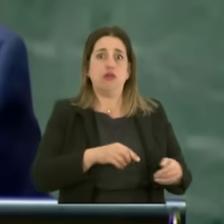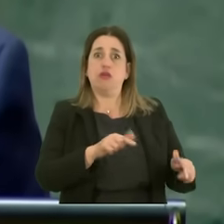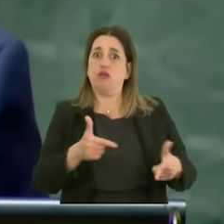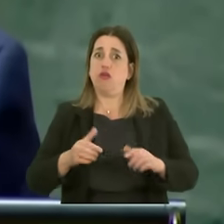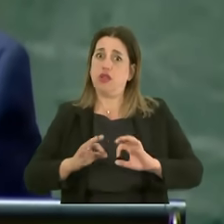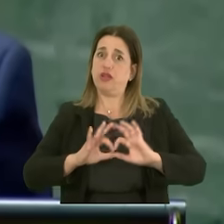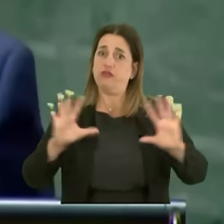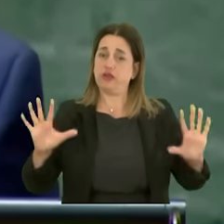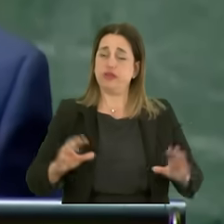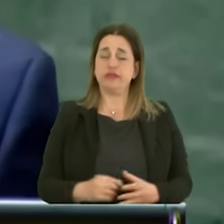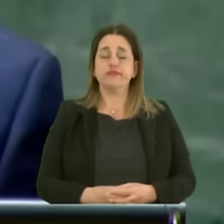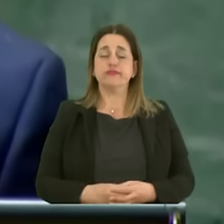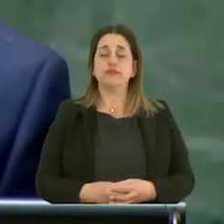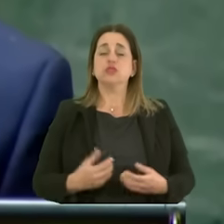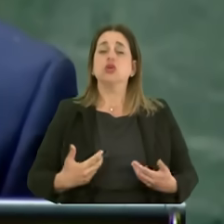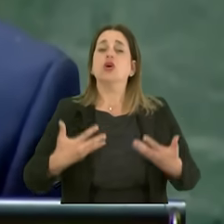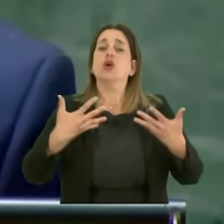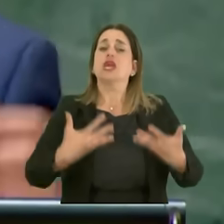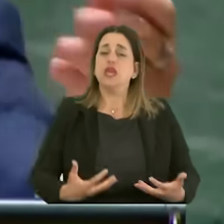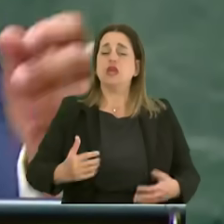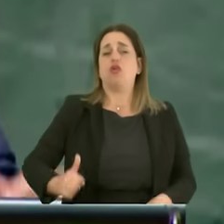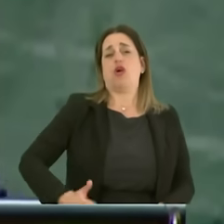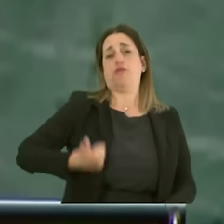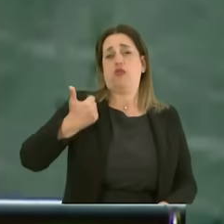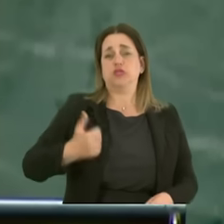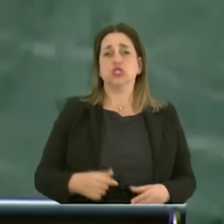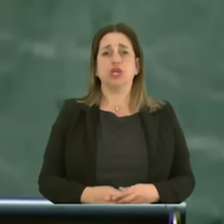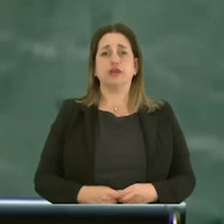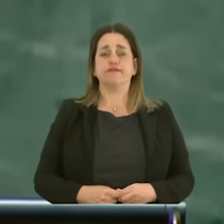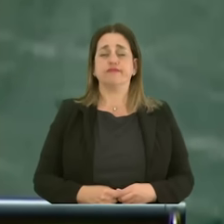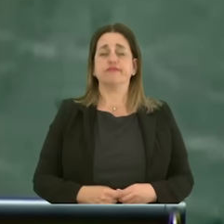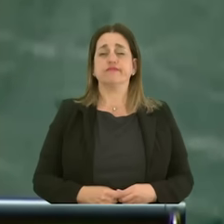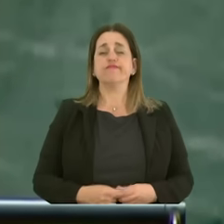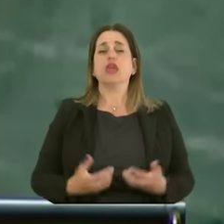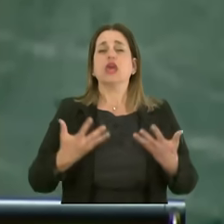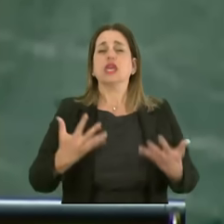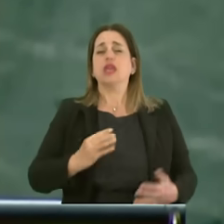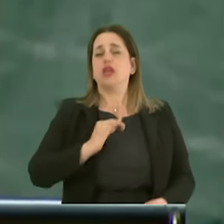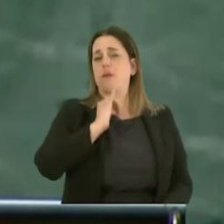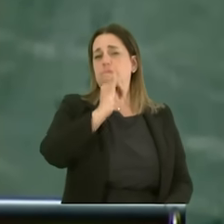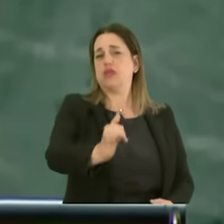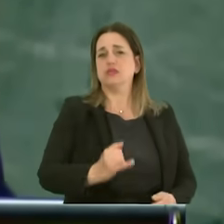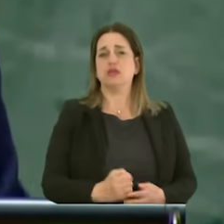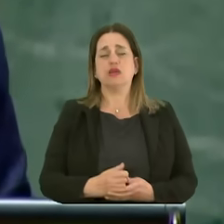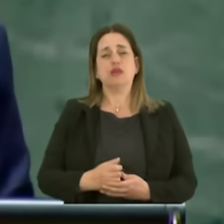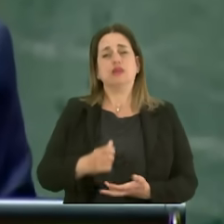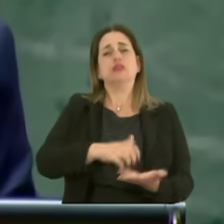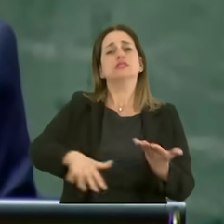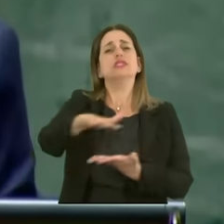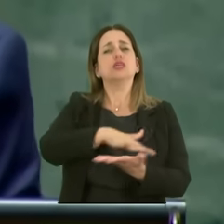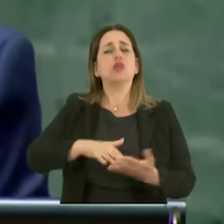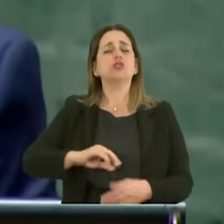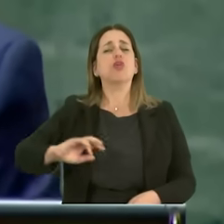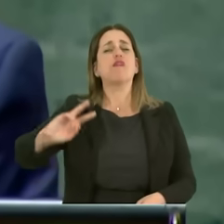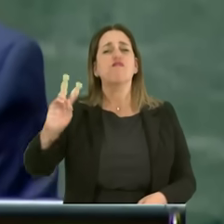escaso y no puedo dejar pasar y no puedo dejar de mencionar lo que está sucediendo